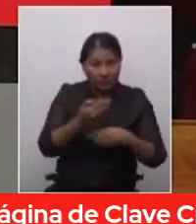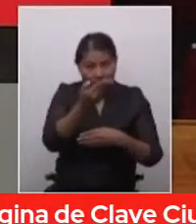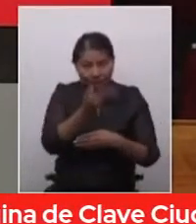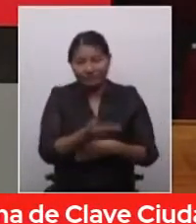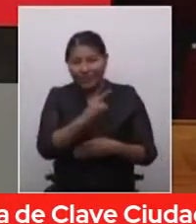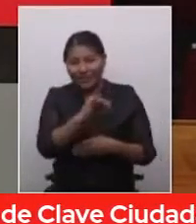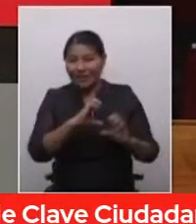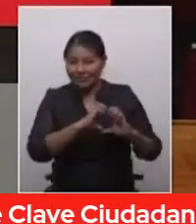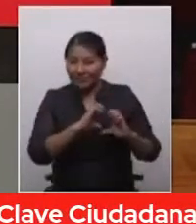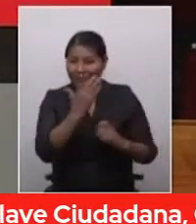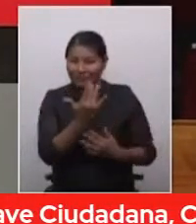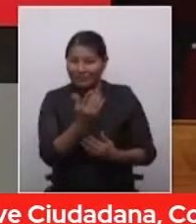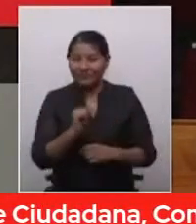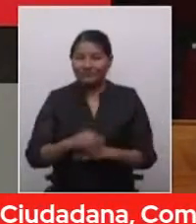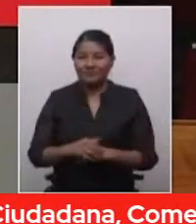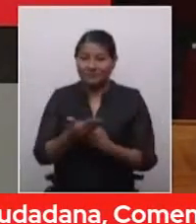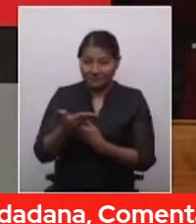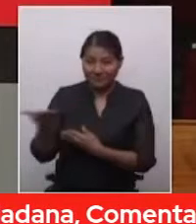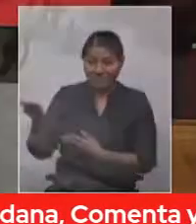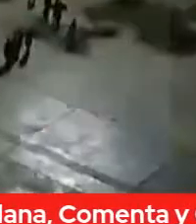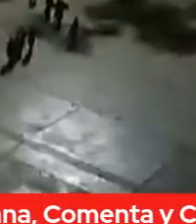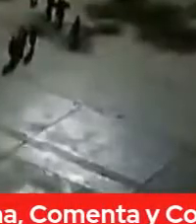candidato Forsyth. Tenemos franja electoral.